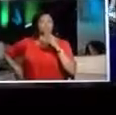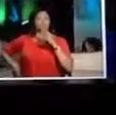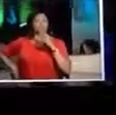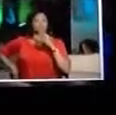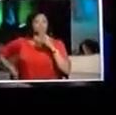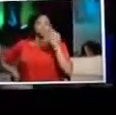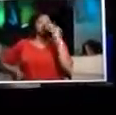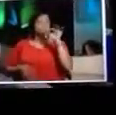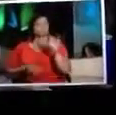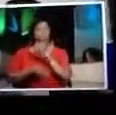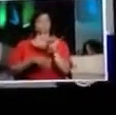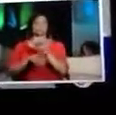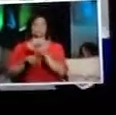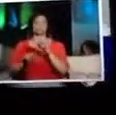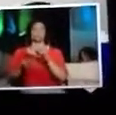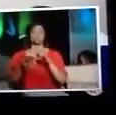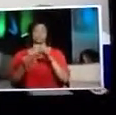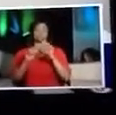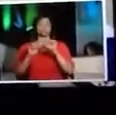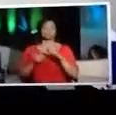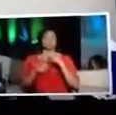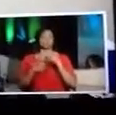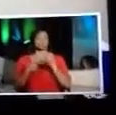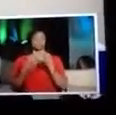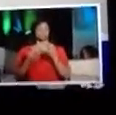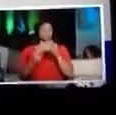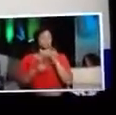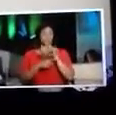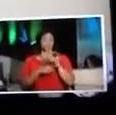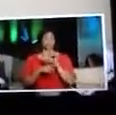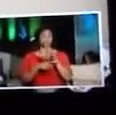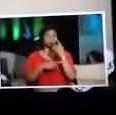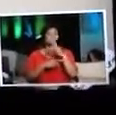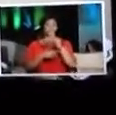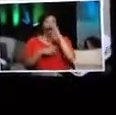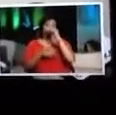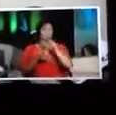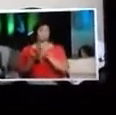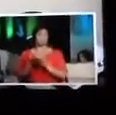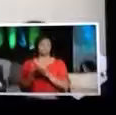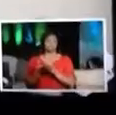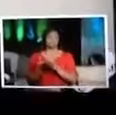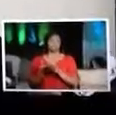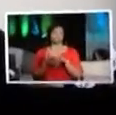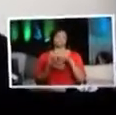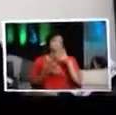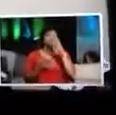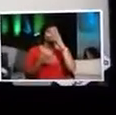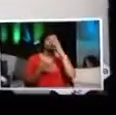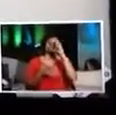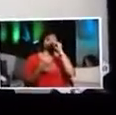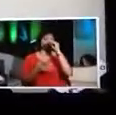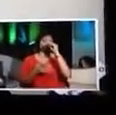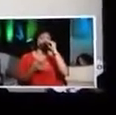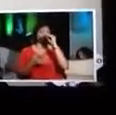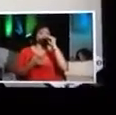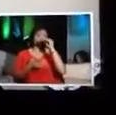de igualdad. Entonces, puedo pretender lo mismo para un matrimonio o una unión civil